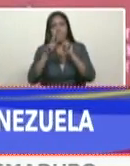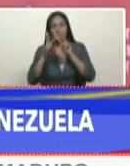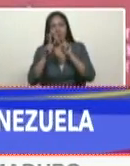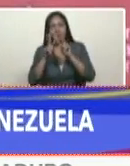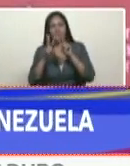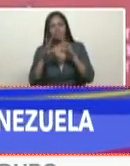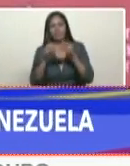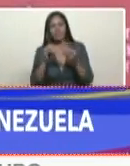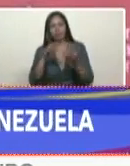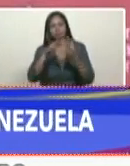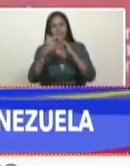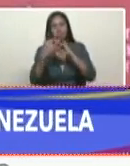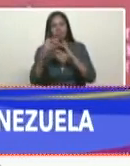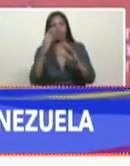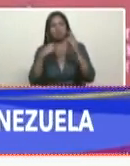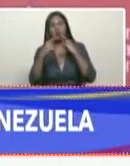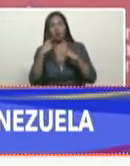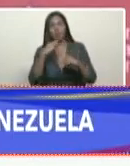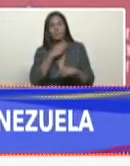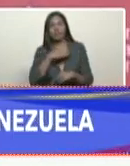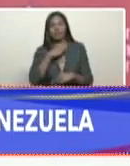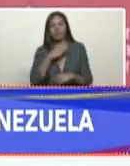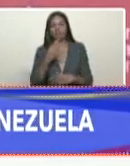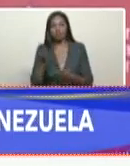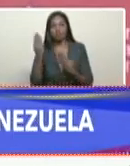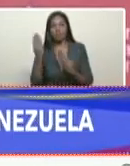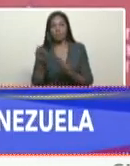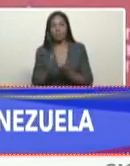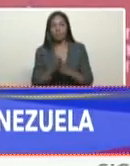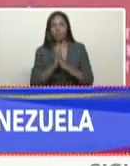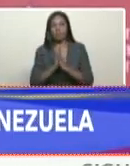Barrio Nuevo, Barrio Tricolor, ministro Villarruel,